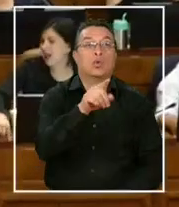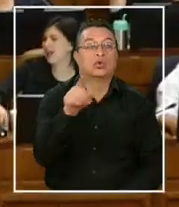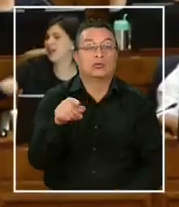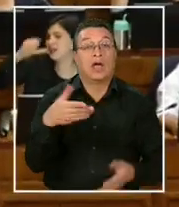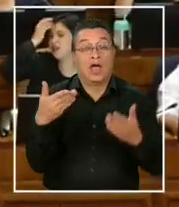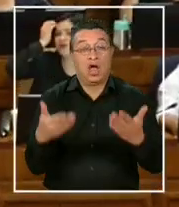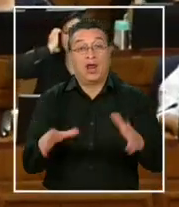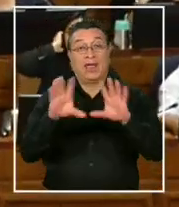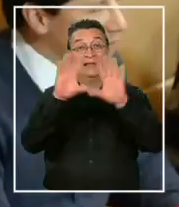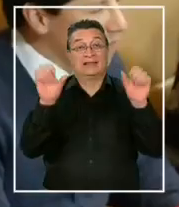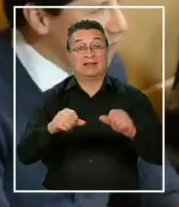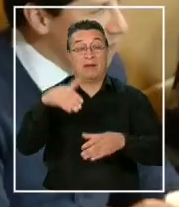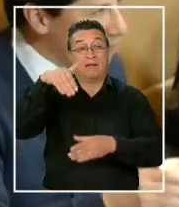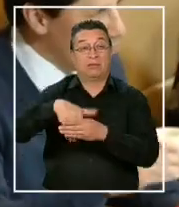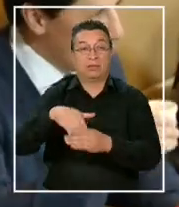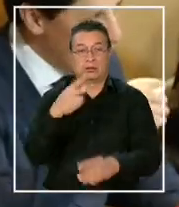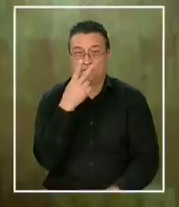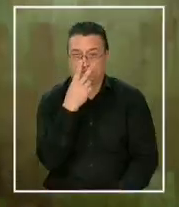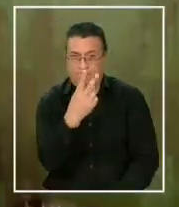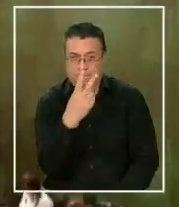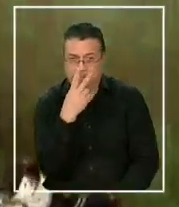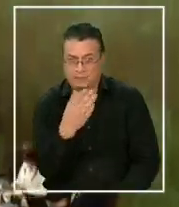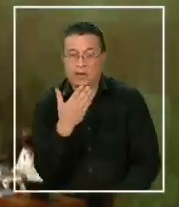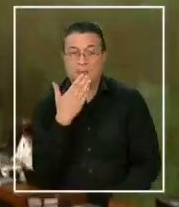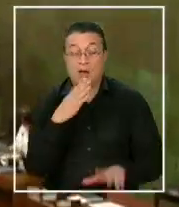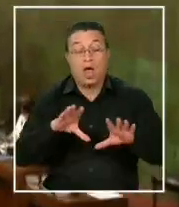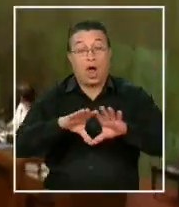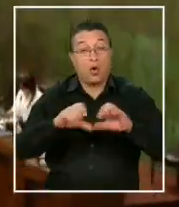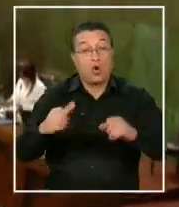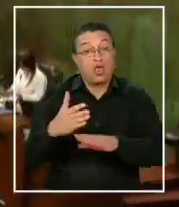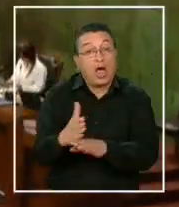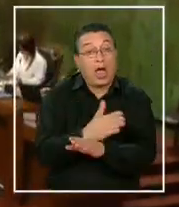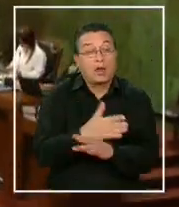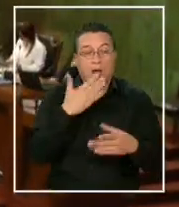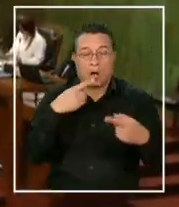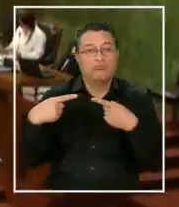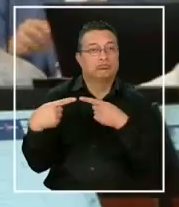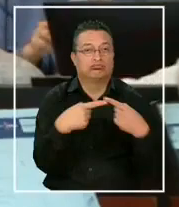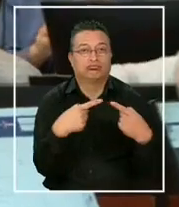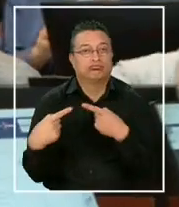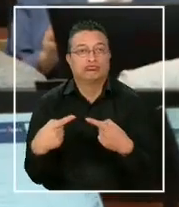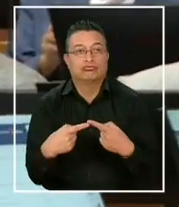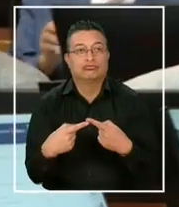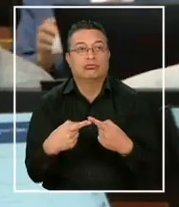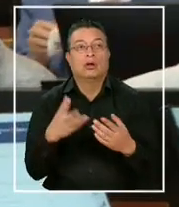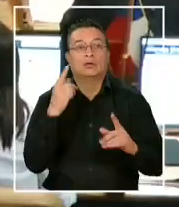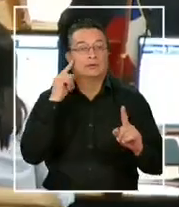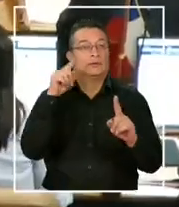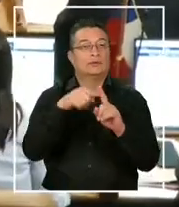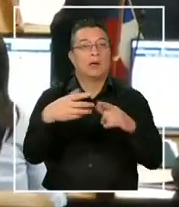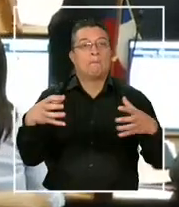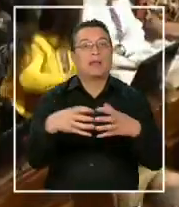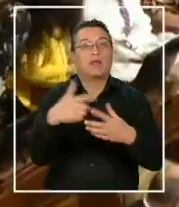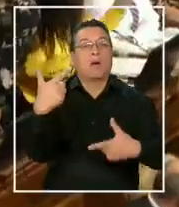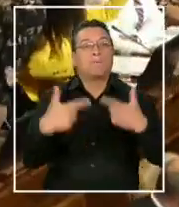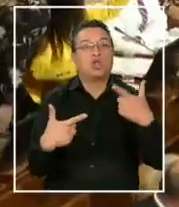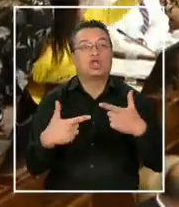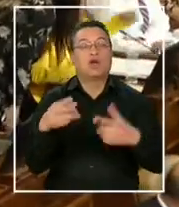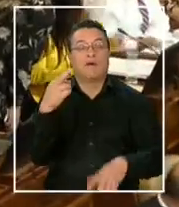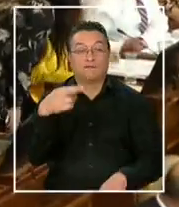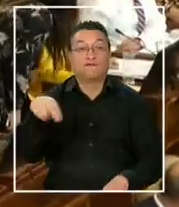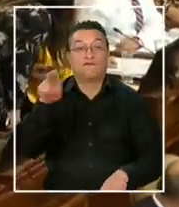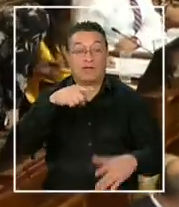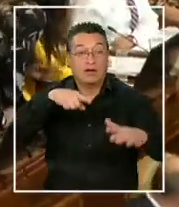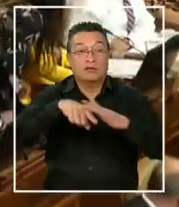actual sistema electoral también está en la mira y uno de los acuerdos previos provocó debate. El que apunta a los partidos políticos que para ingresar